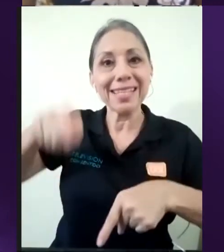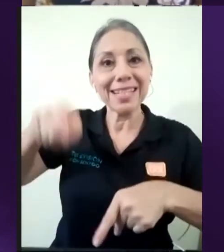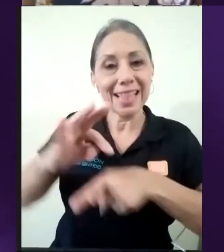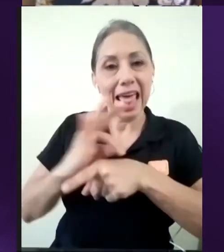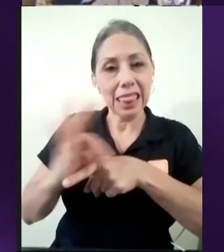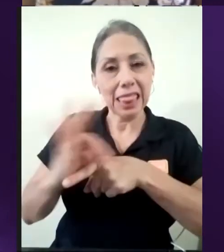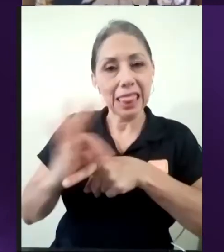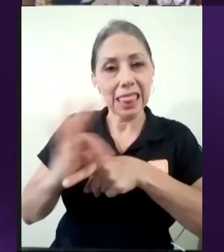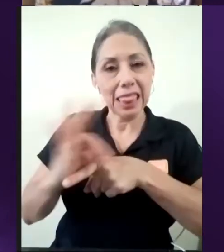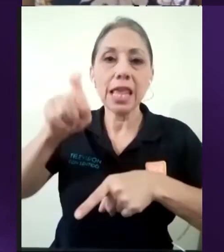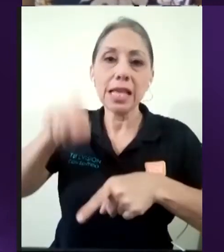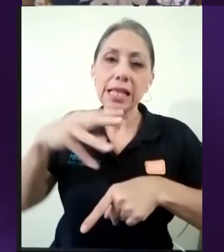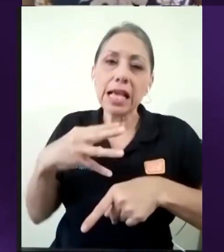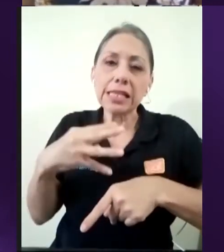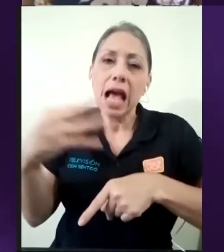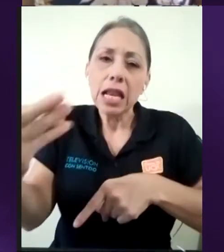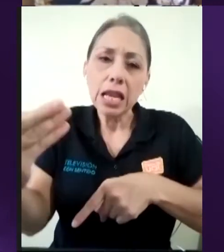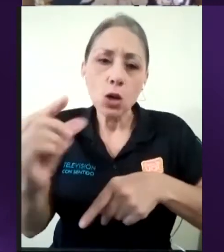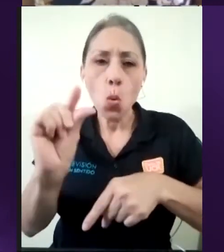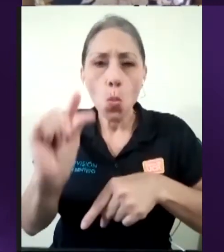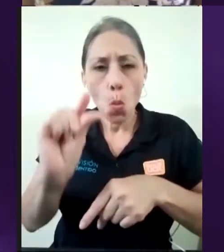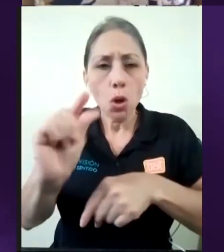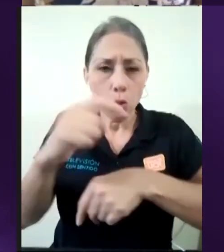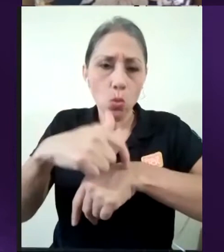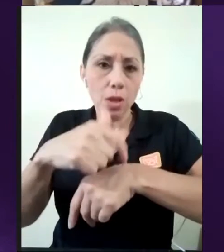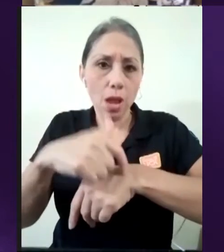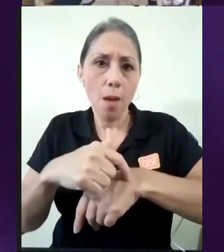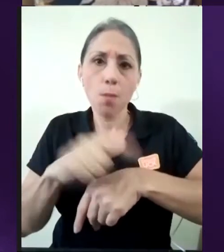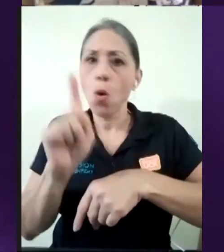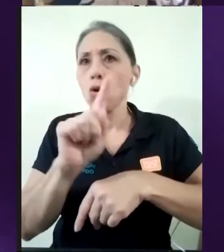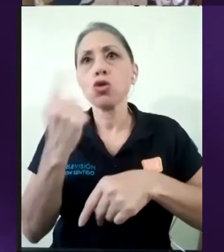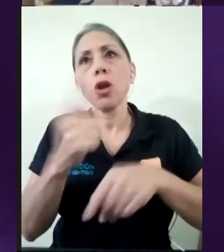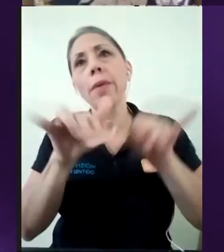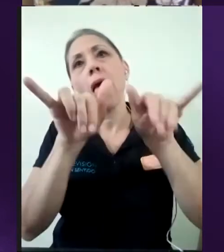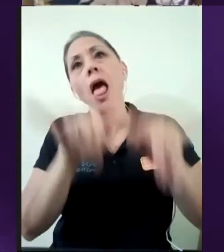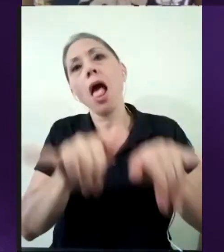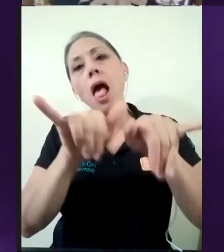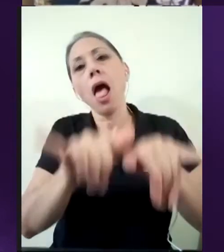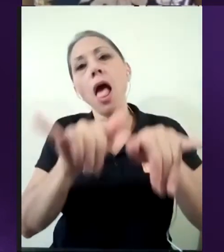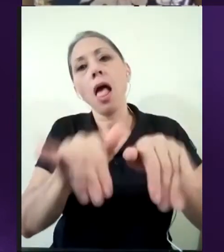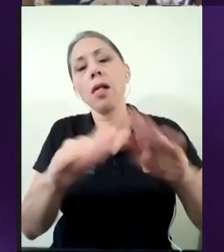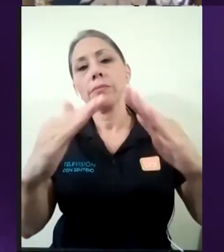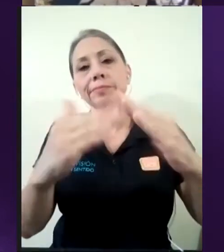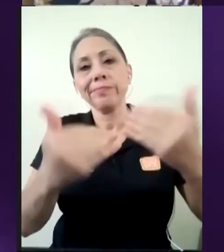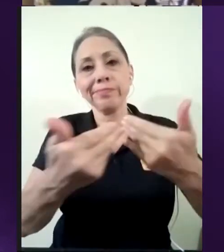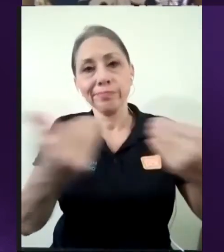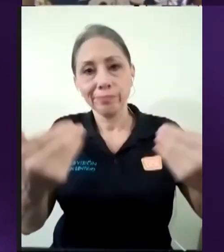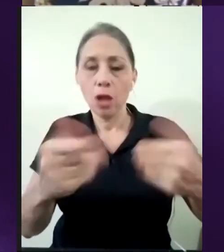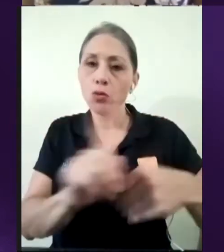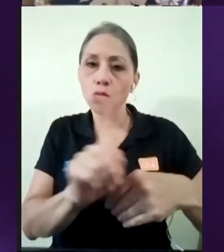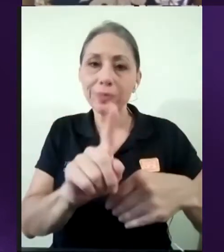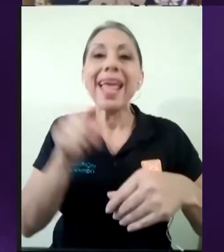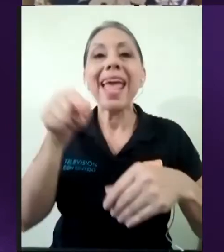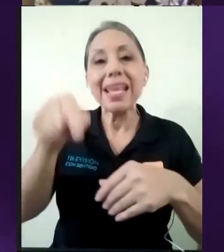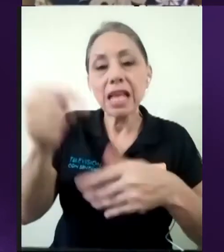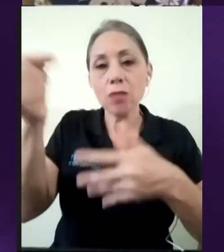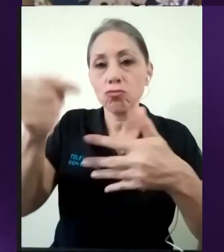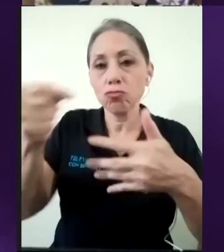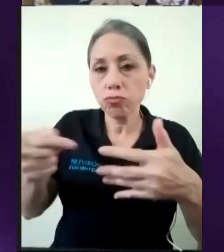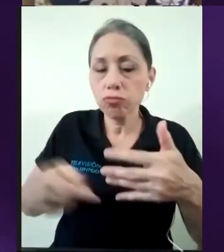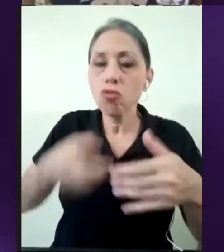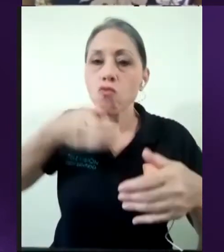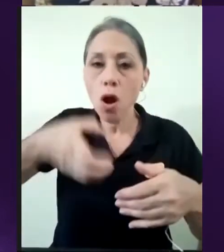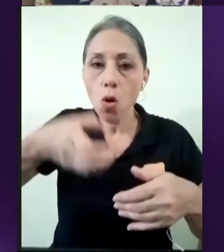salir brevemente del aislamiento social. Esas son algunas de las recomendaciones e información que